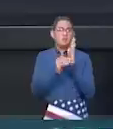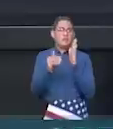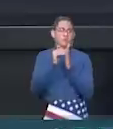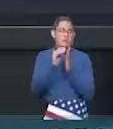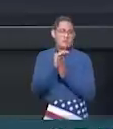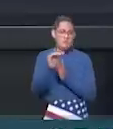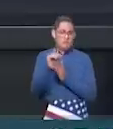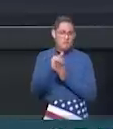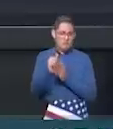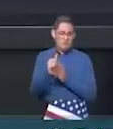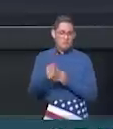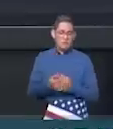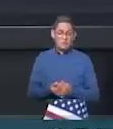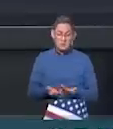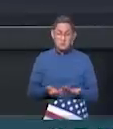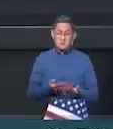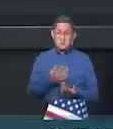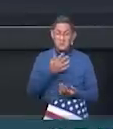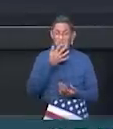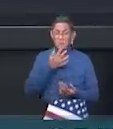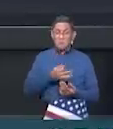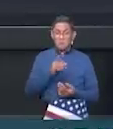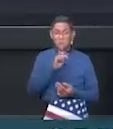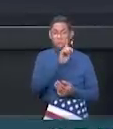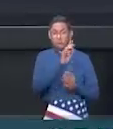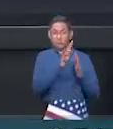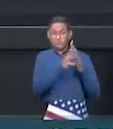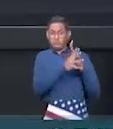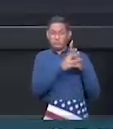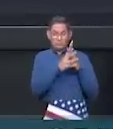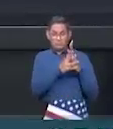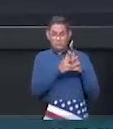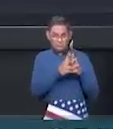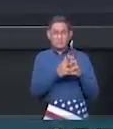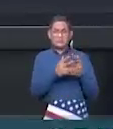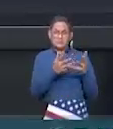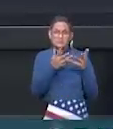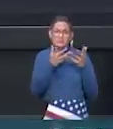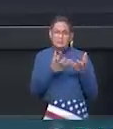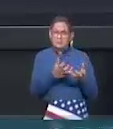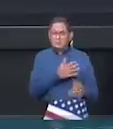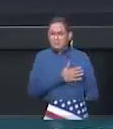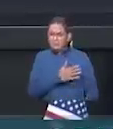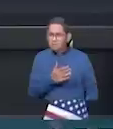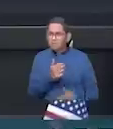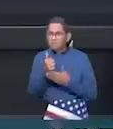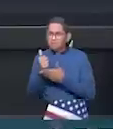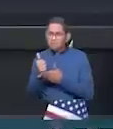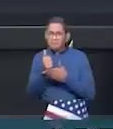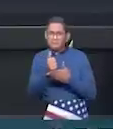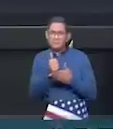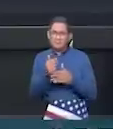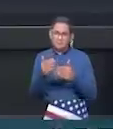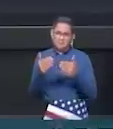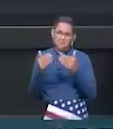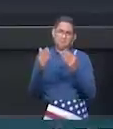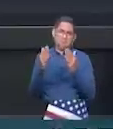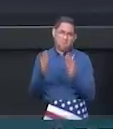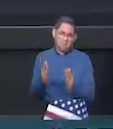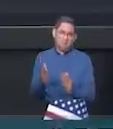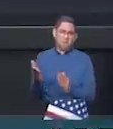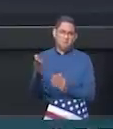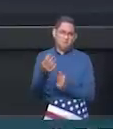dólares sin duda el pueblo norteamericano está comprometido con el bienestar del pueblo panameño